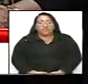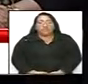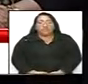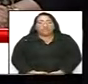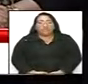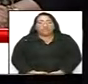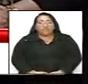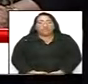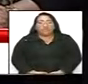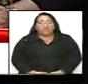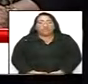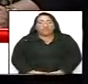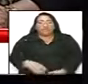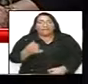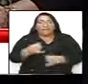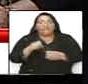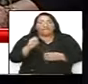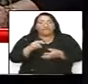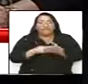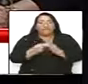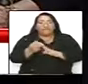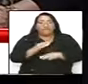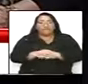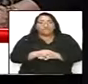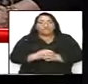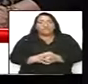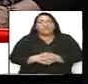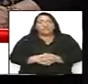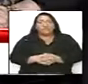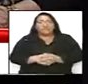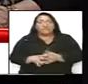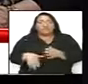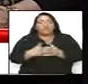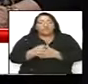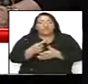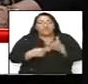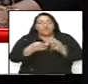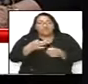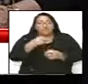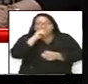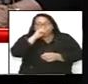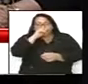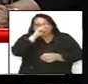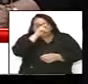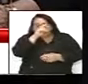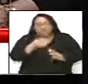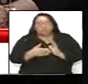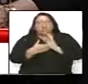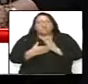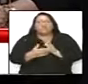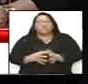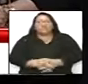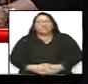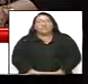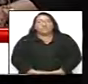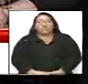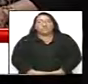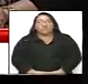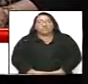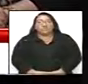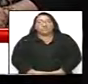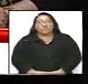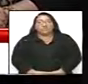consideración cuando se está hablando sobre todo lo que es visualizar una